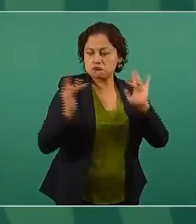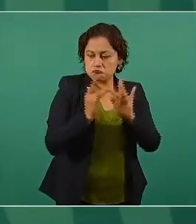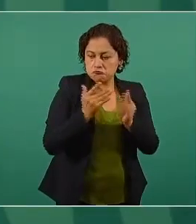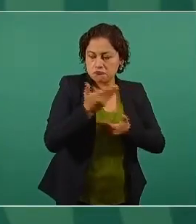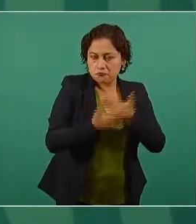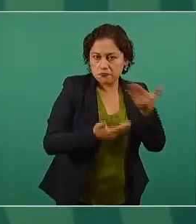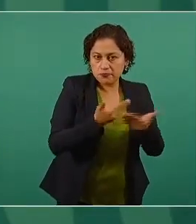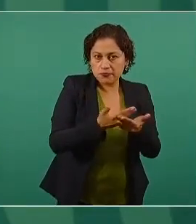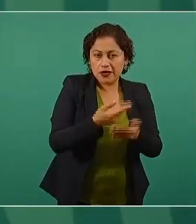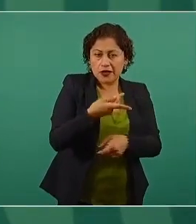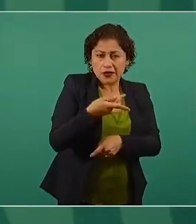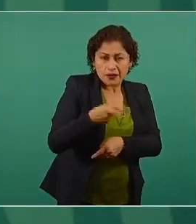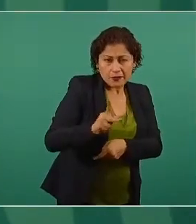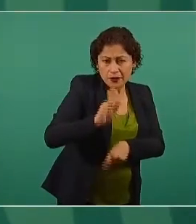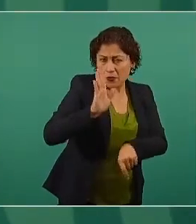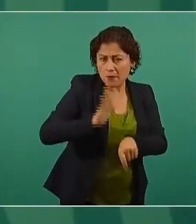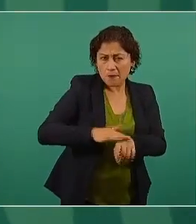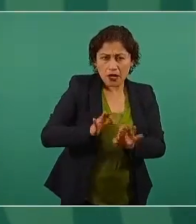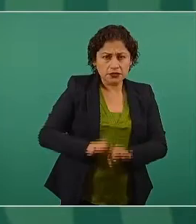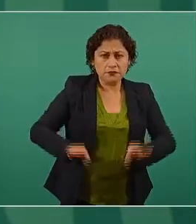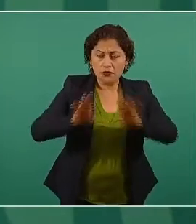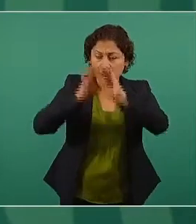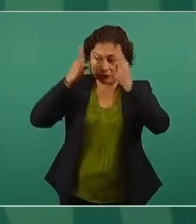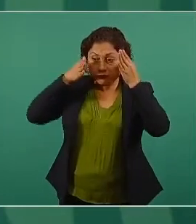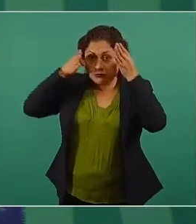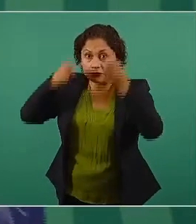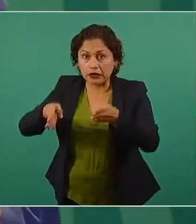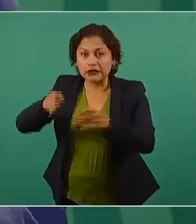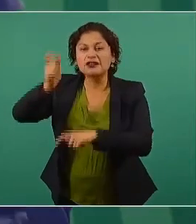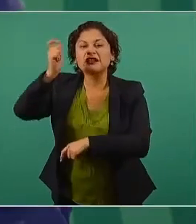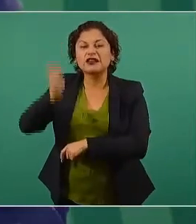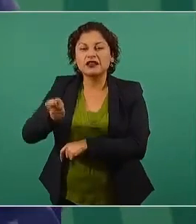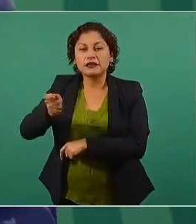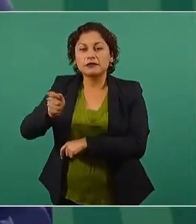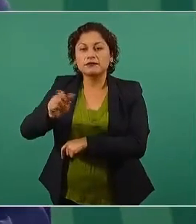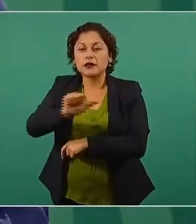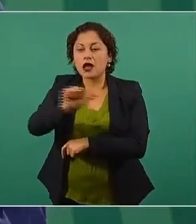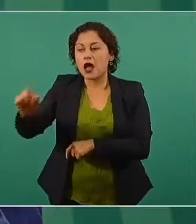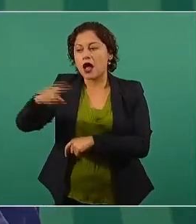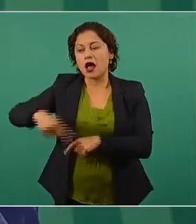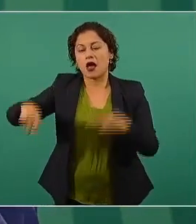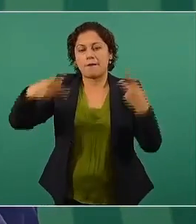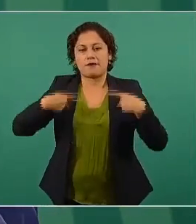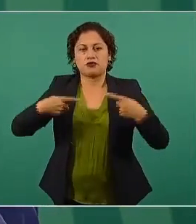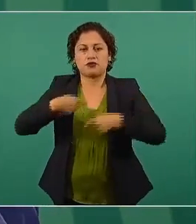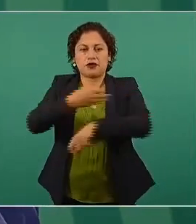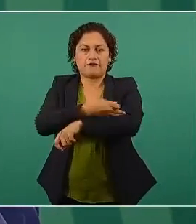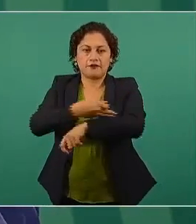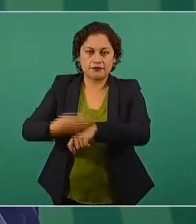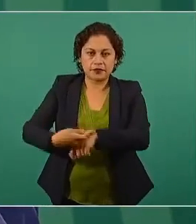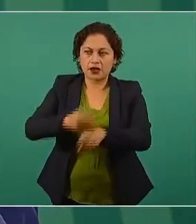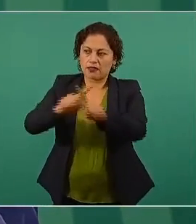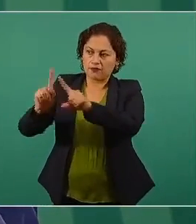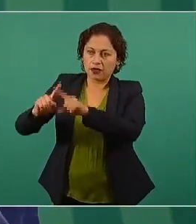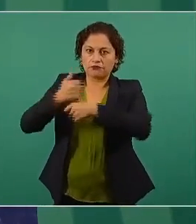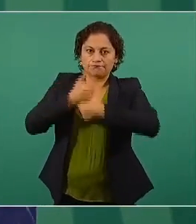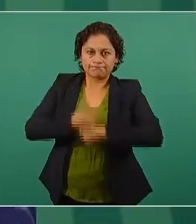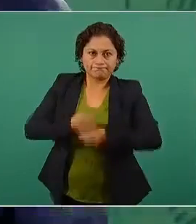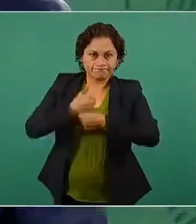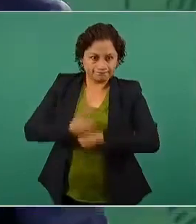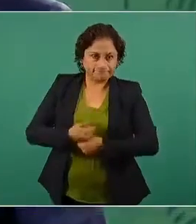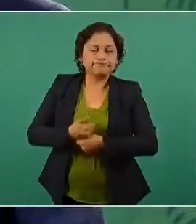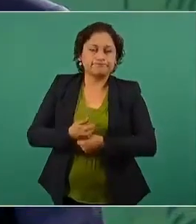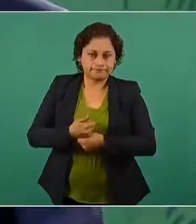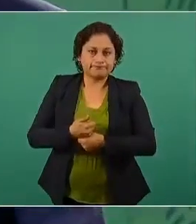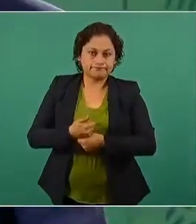es que se atienda a los familiares de las víctimas, a